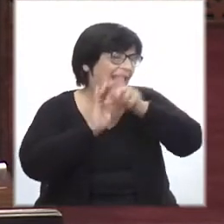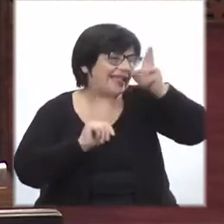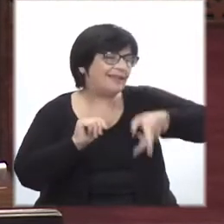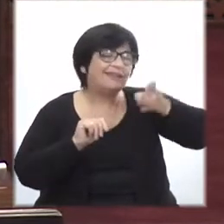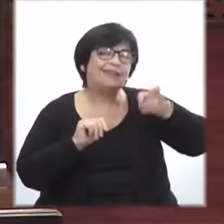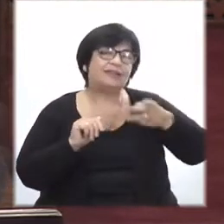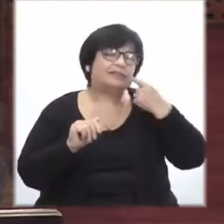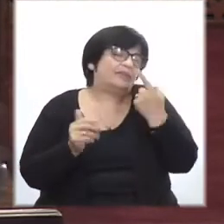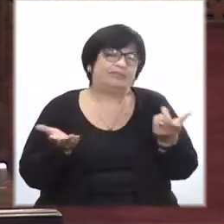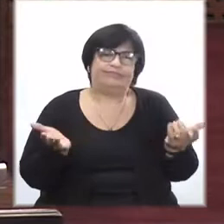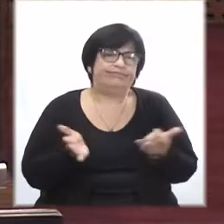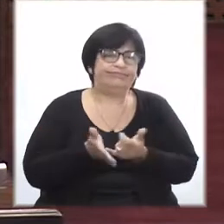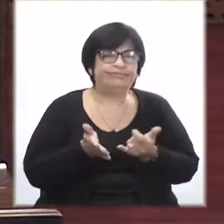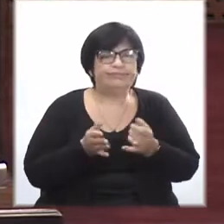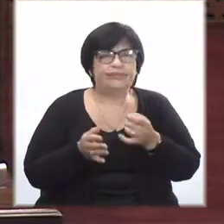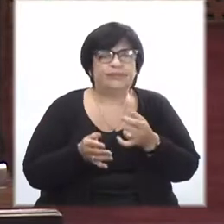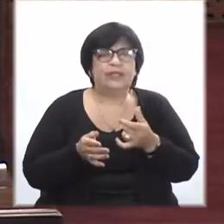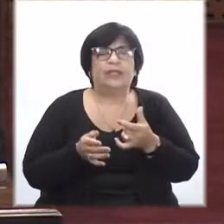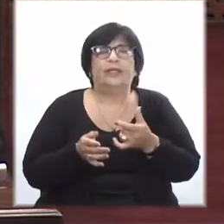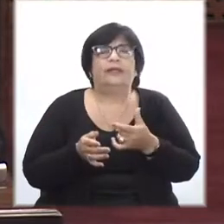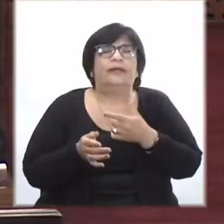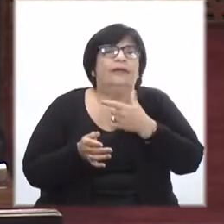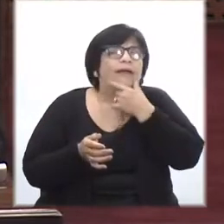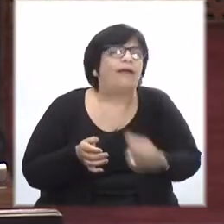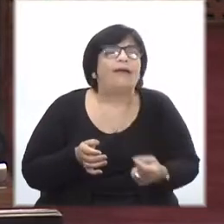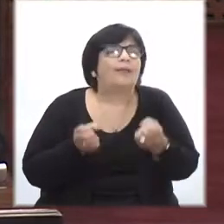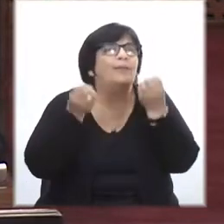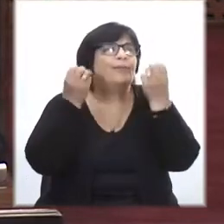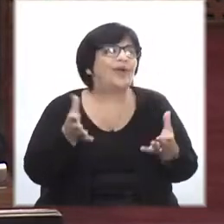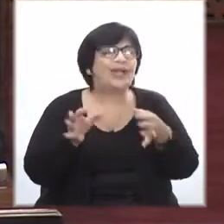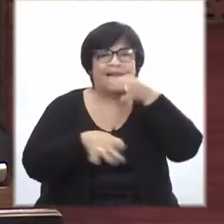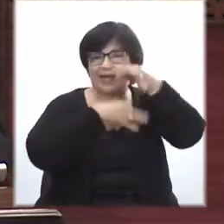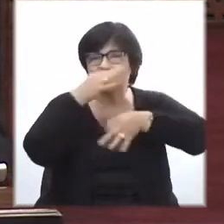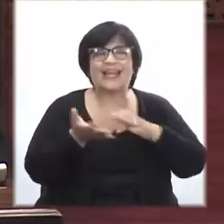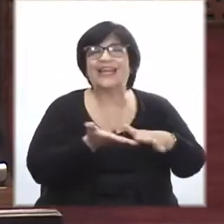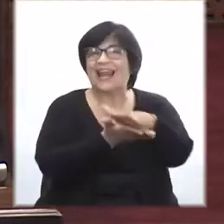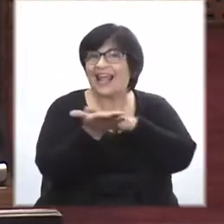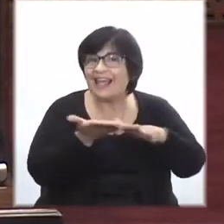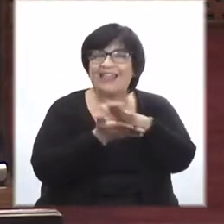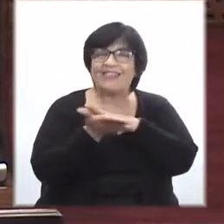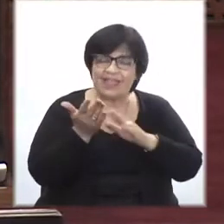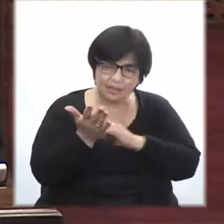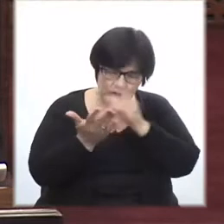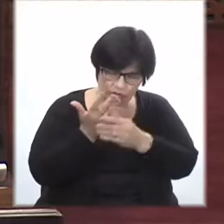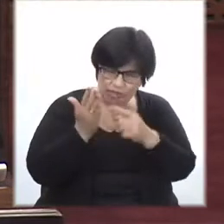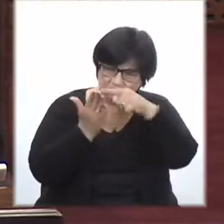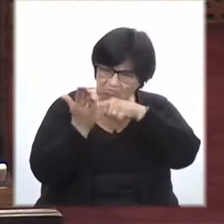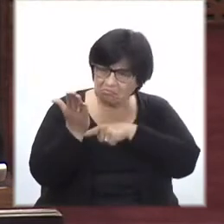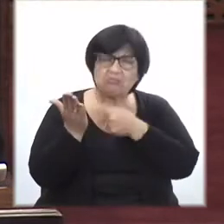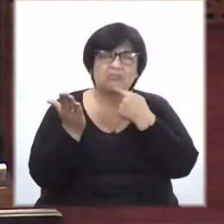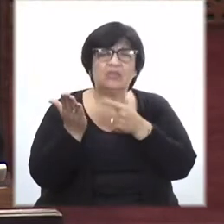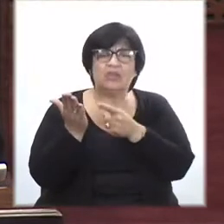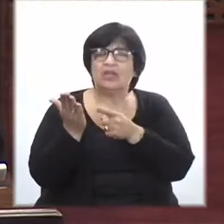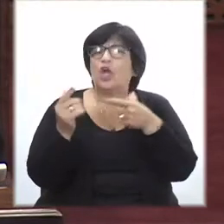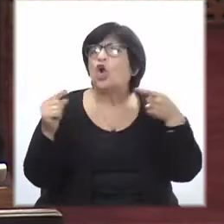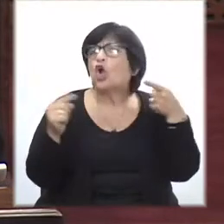mayor irrelevancia, ya que no se puede señalar que ni una sola de las disposiciones del proyecto observado contravenga una